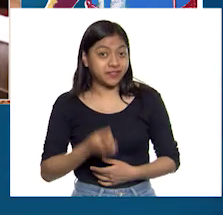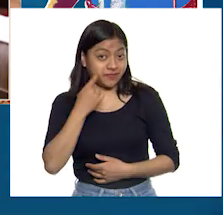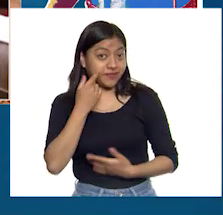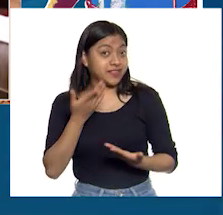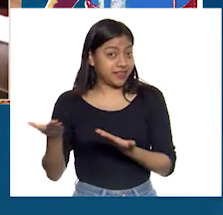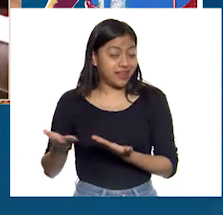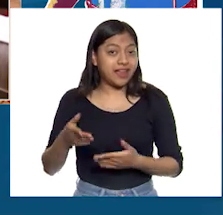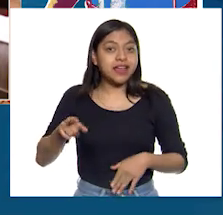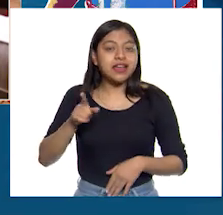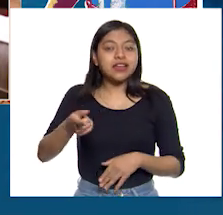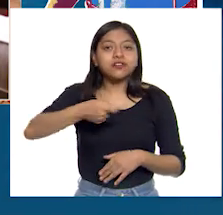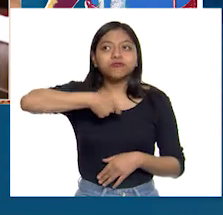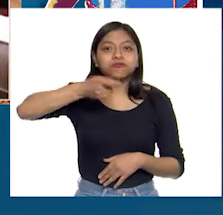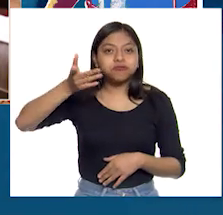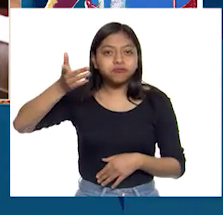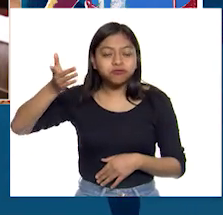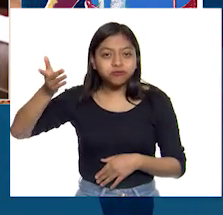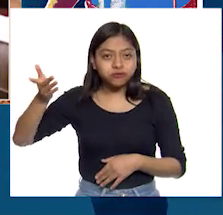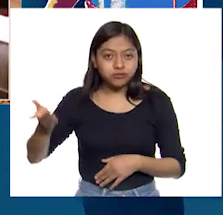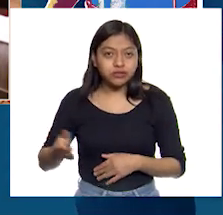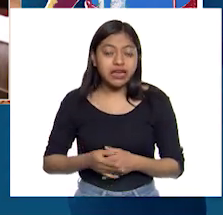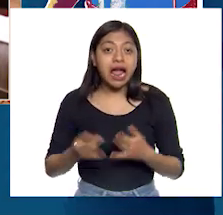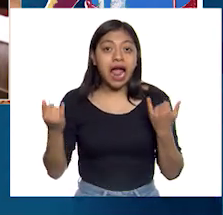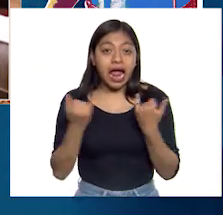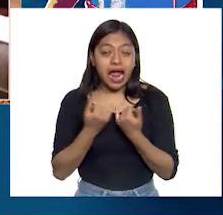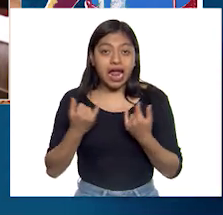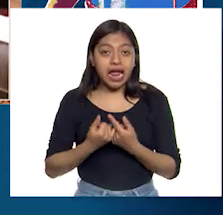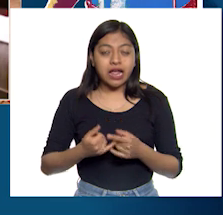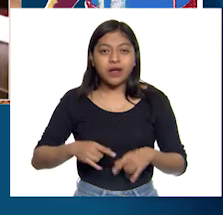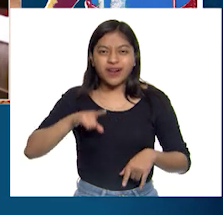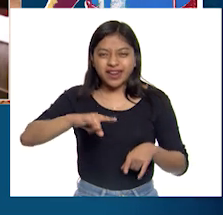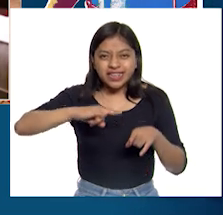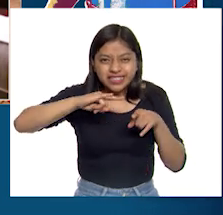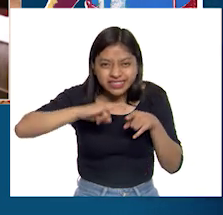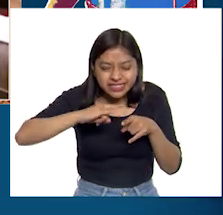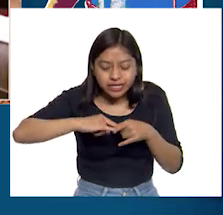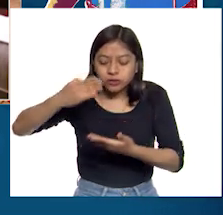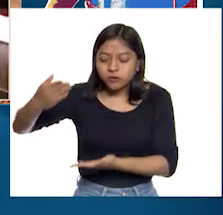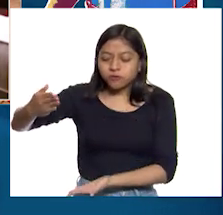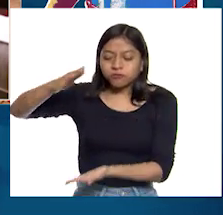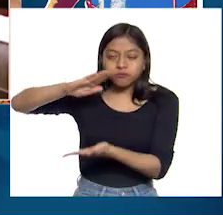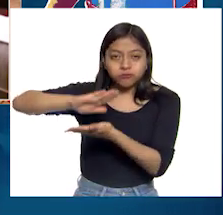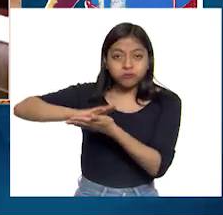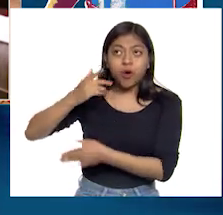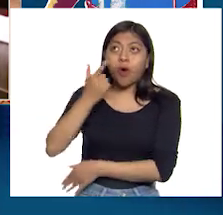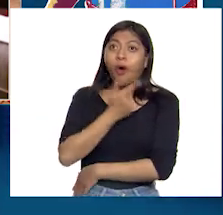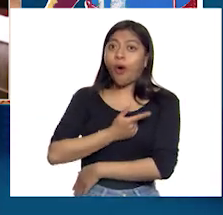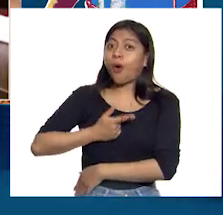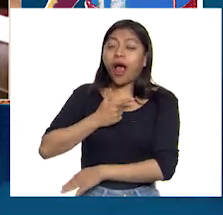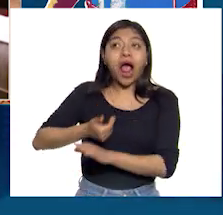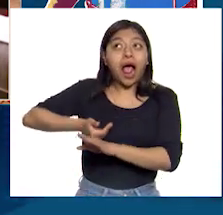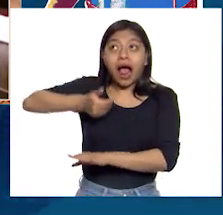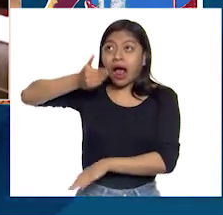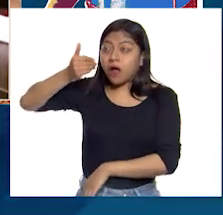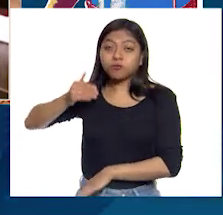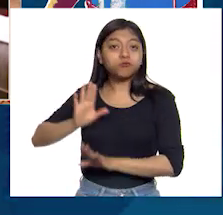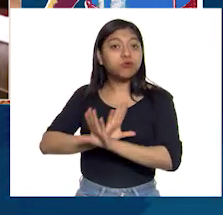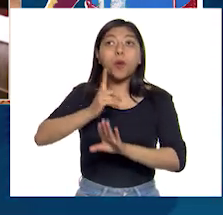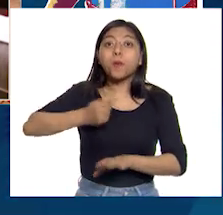saucers, platos voladores. Sándwiches asados en este aparato. Me encantan, señora. Nunca había comido nada tan